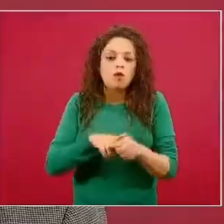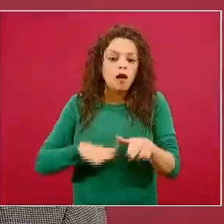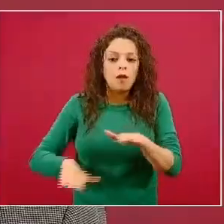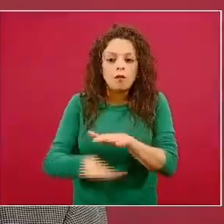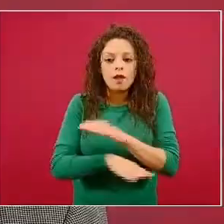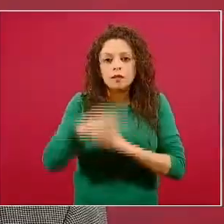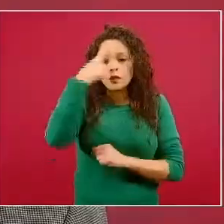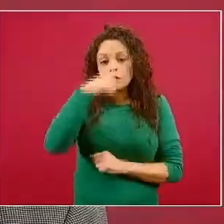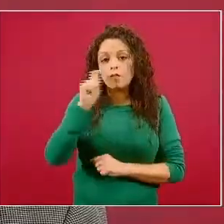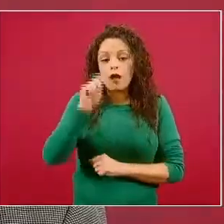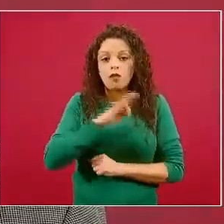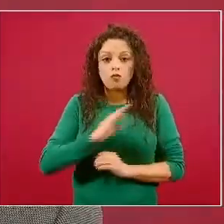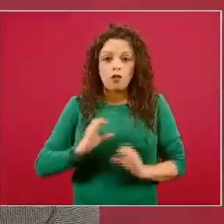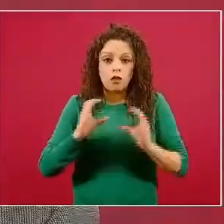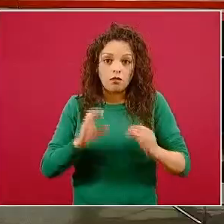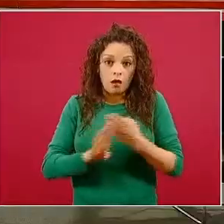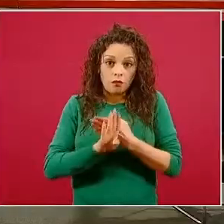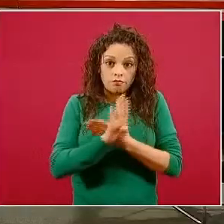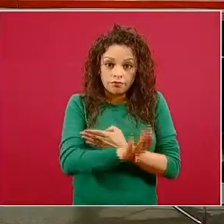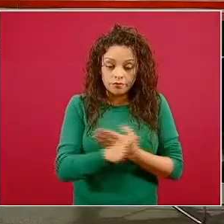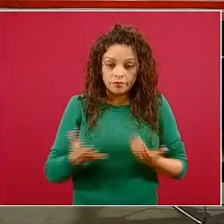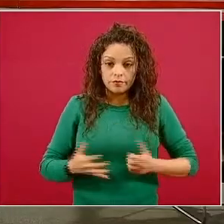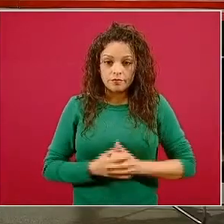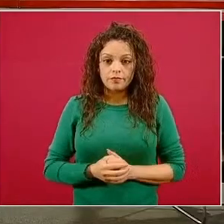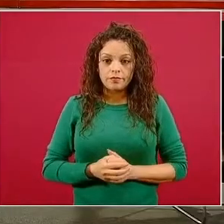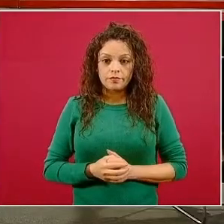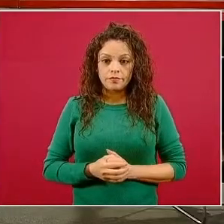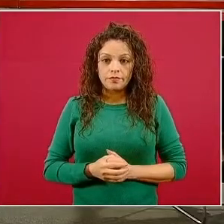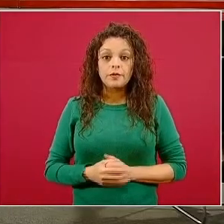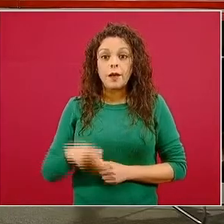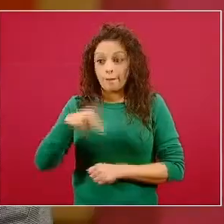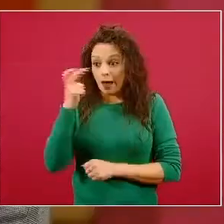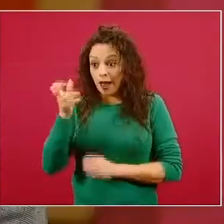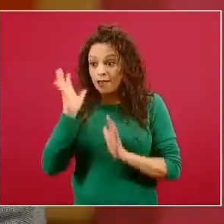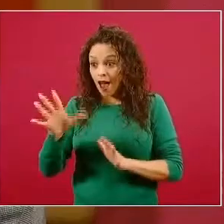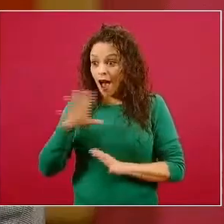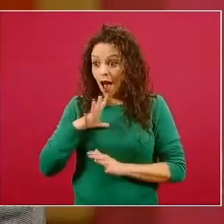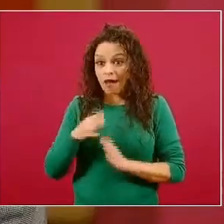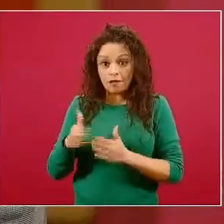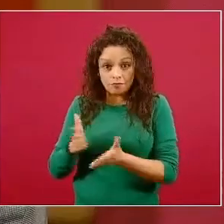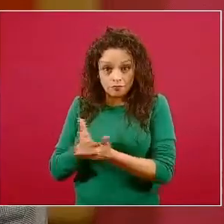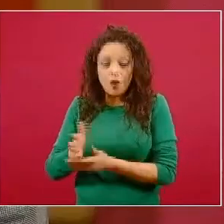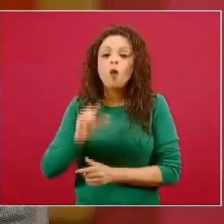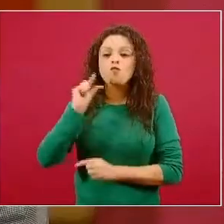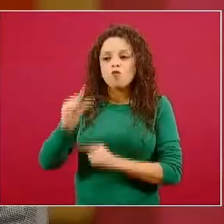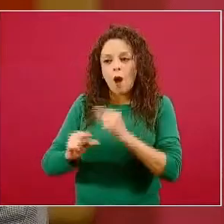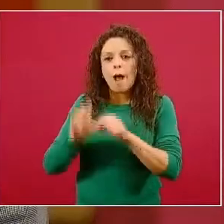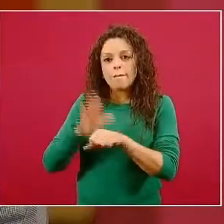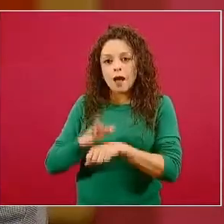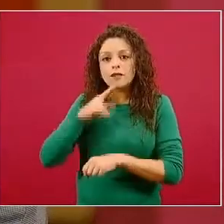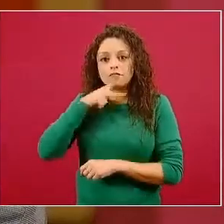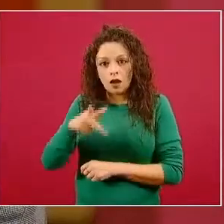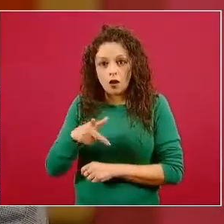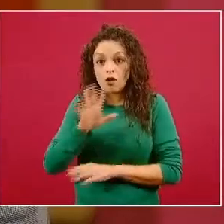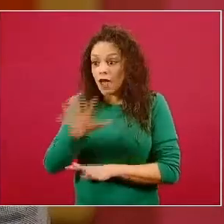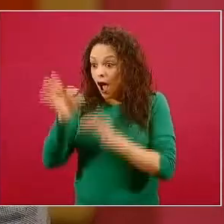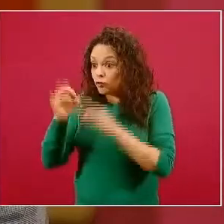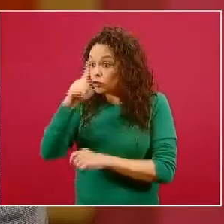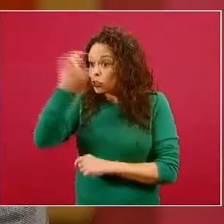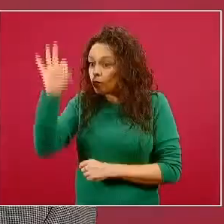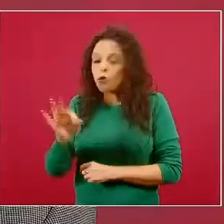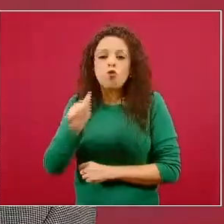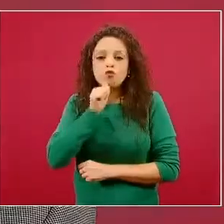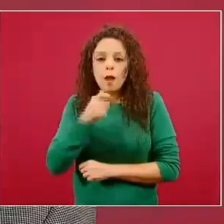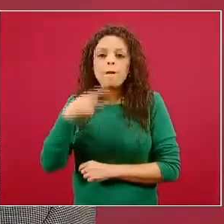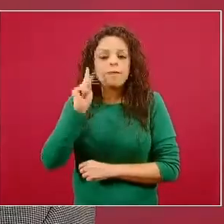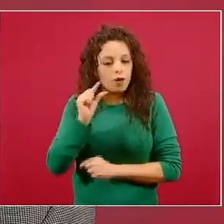prevención, se lograron mejorar. No del todo, por supuesto, pero se lograron mejorar.